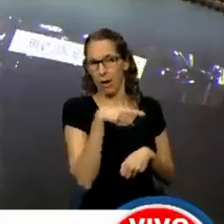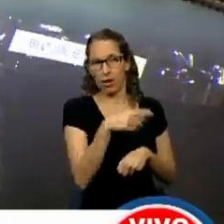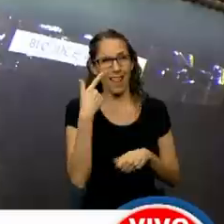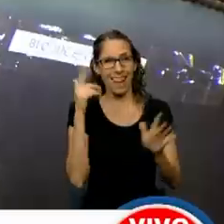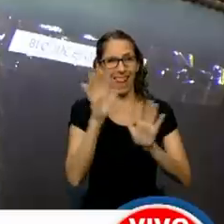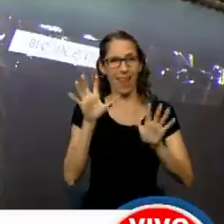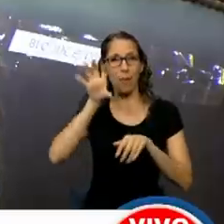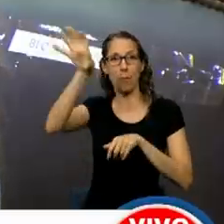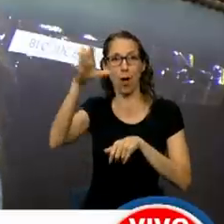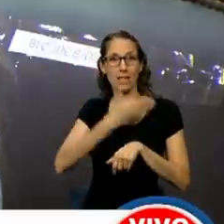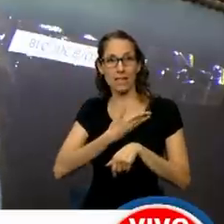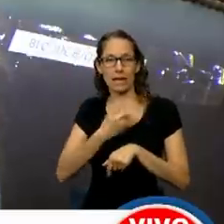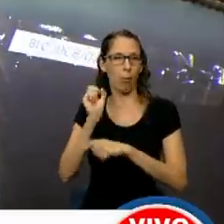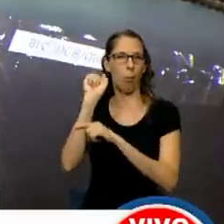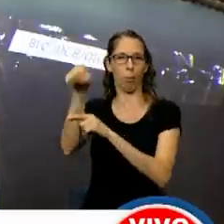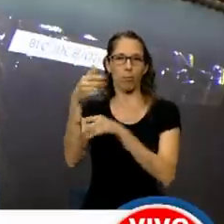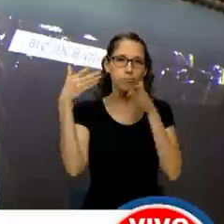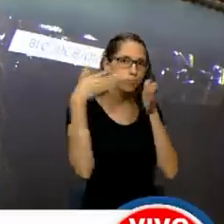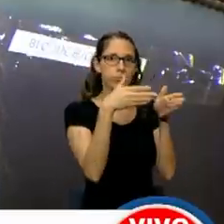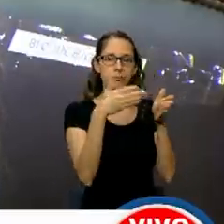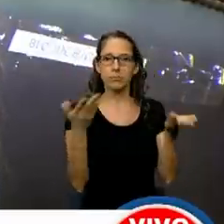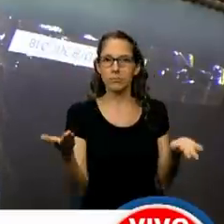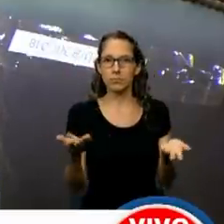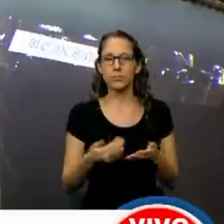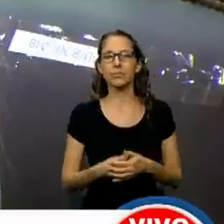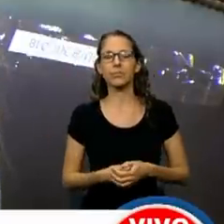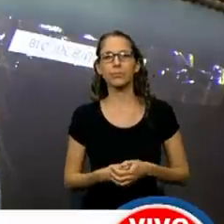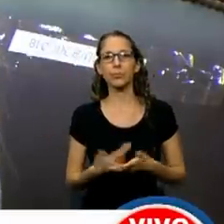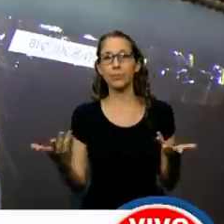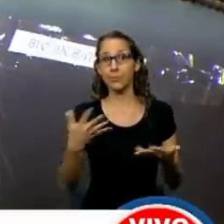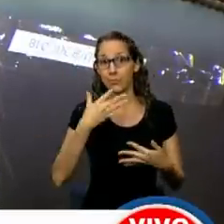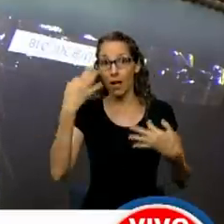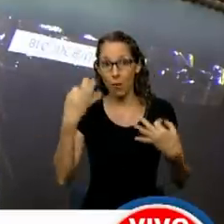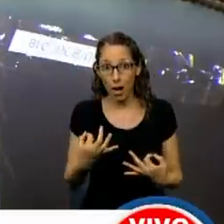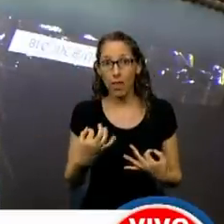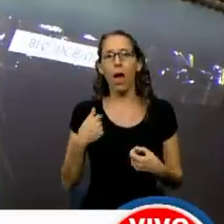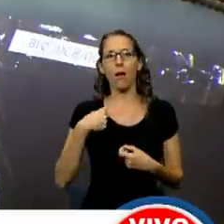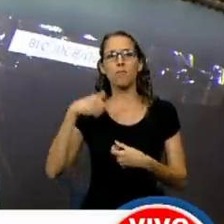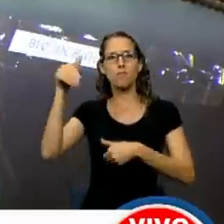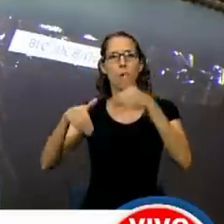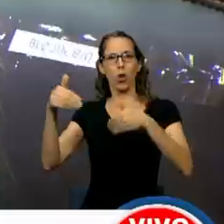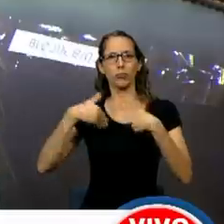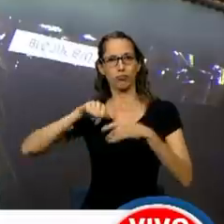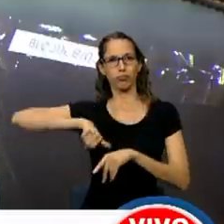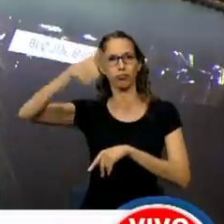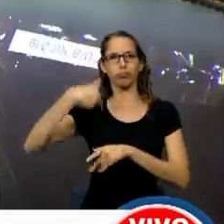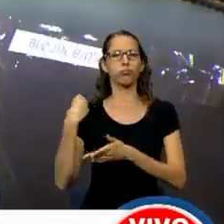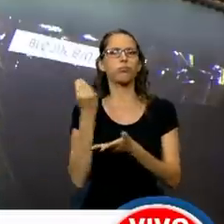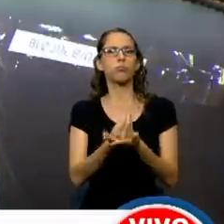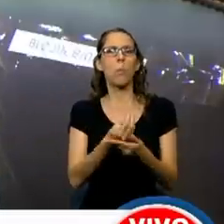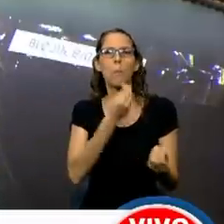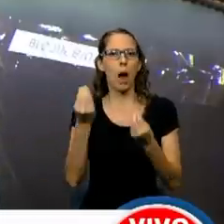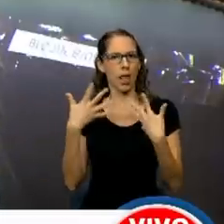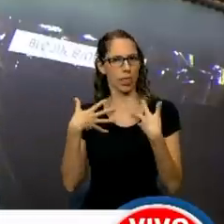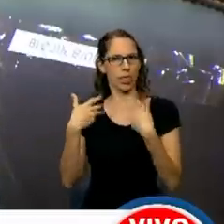con los intereses de los santafesinos la verdad que a mí me votaron para eso para defender a mi provincia